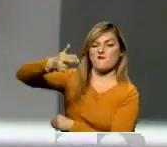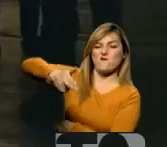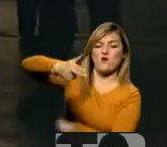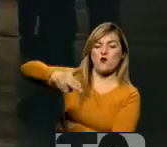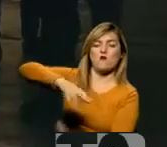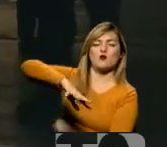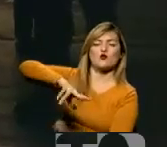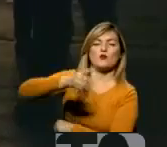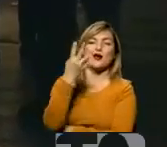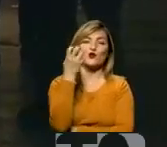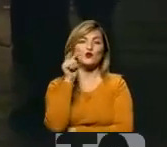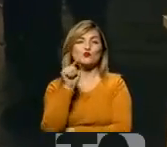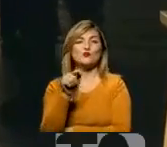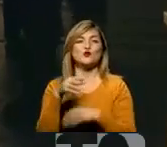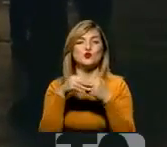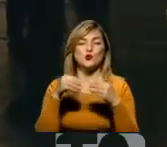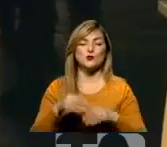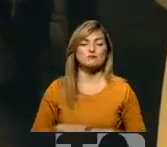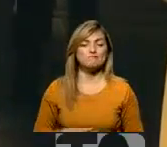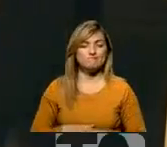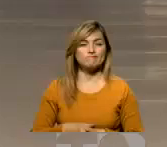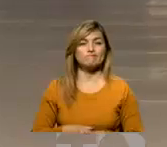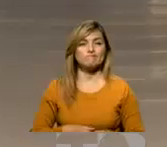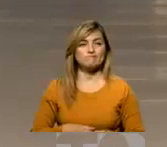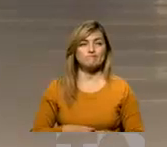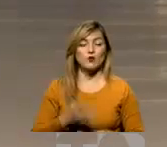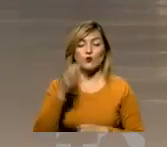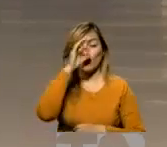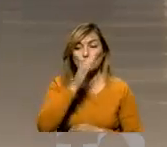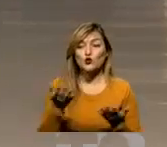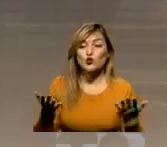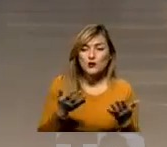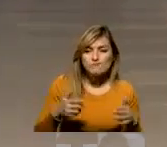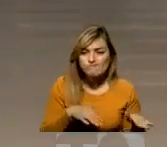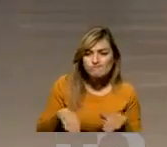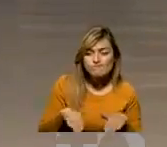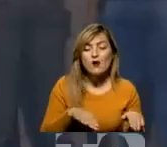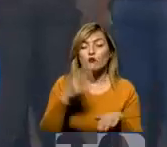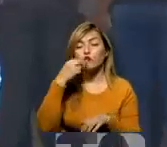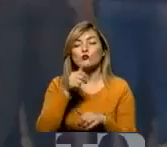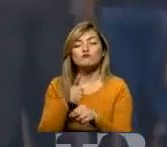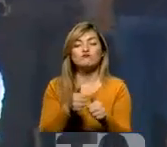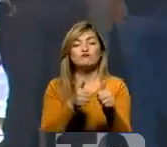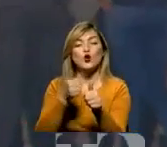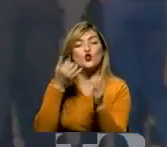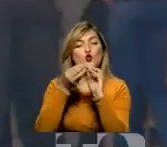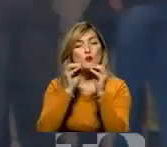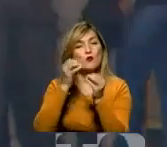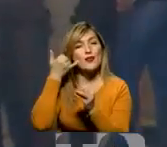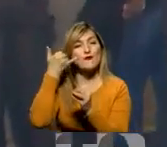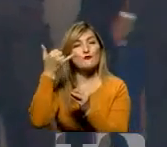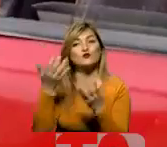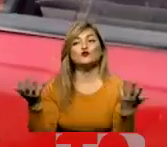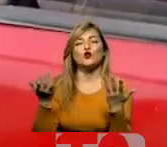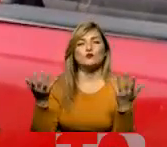y sustrajeron $14,000. Ahora se hace el rastreo de números telefónicos a los que la Policía Judicial tuvo acceso y el